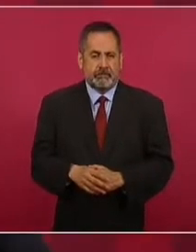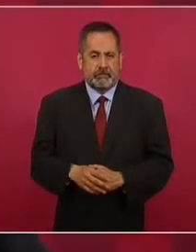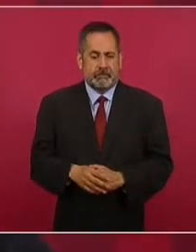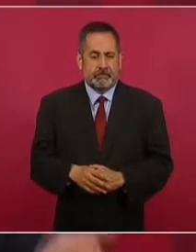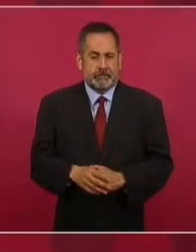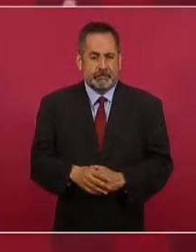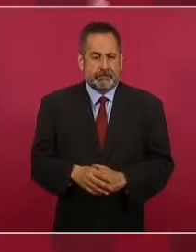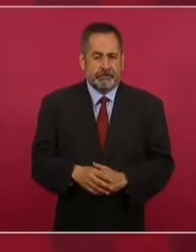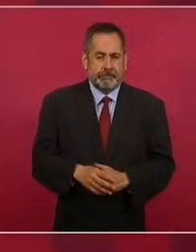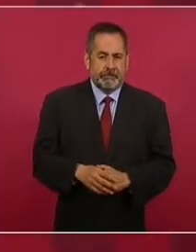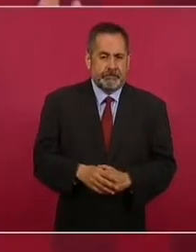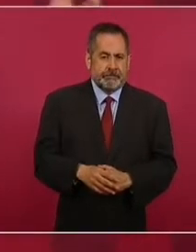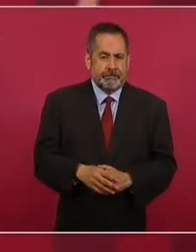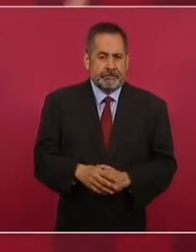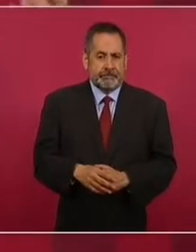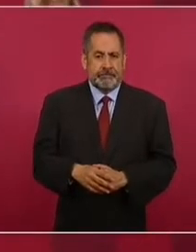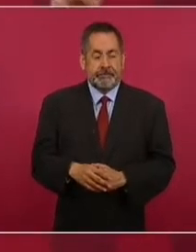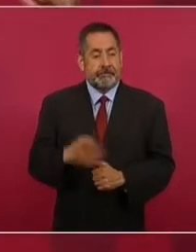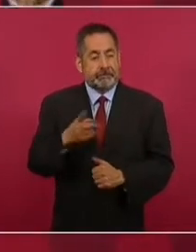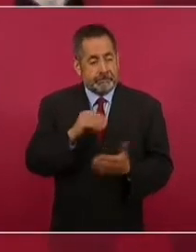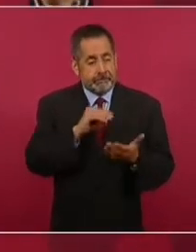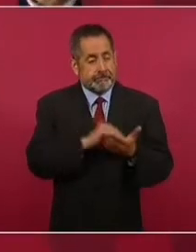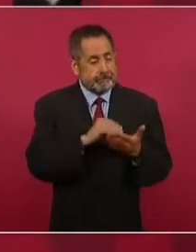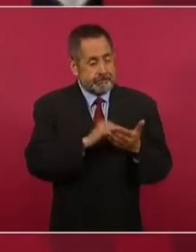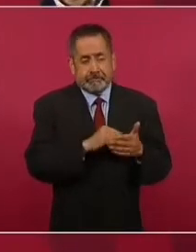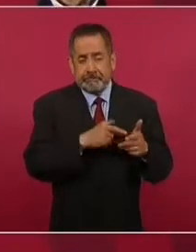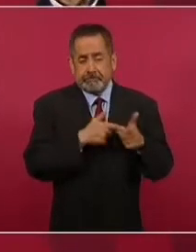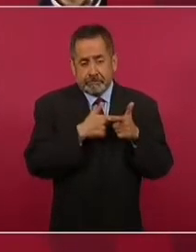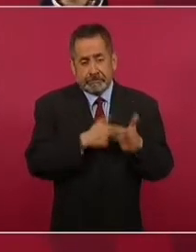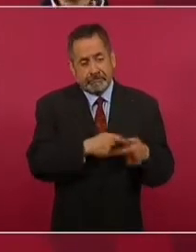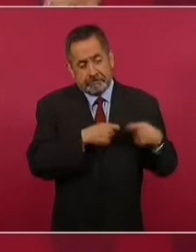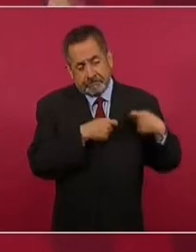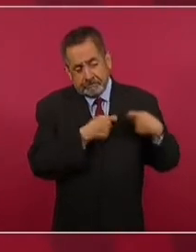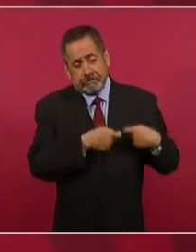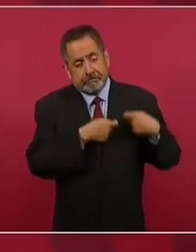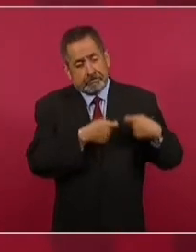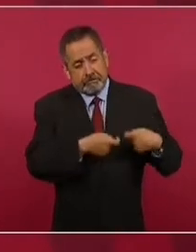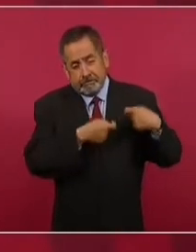Pues esto se siguió